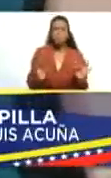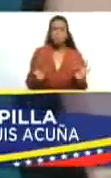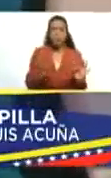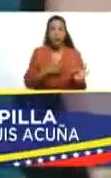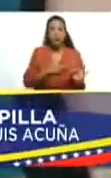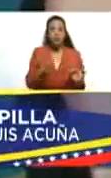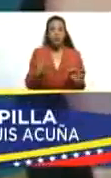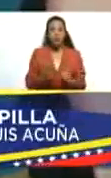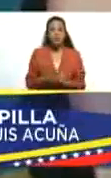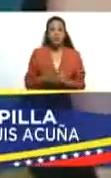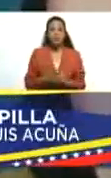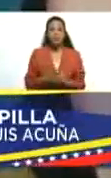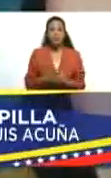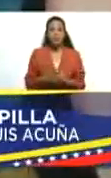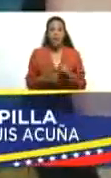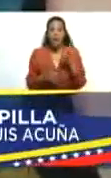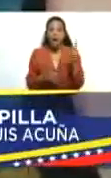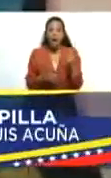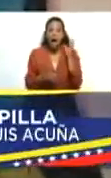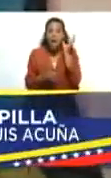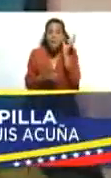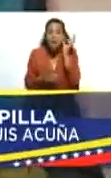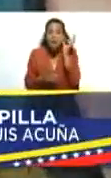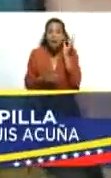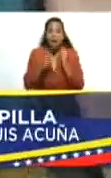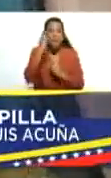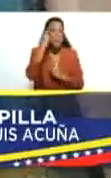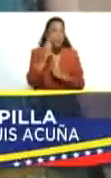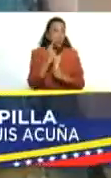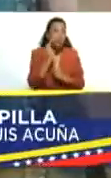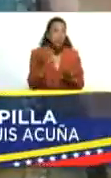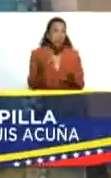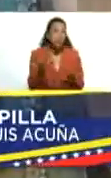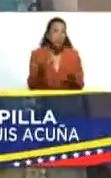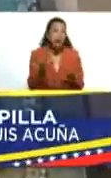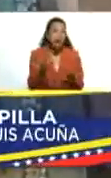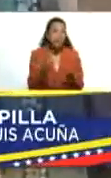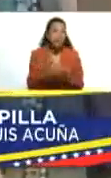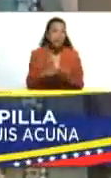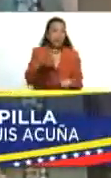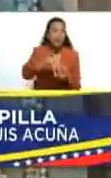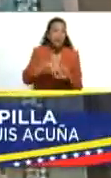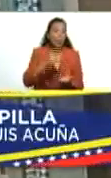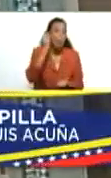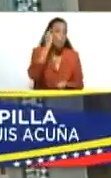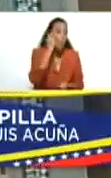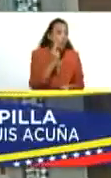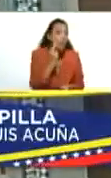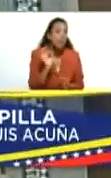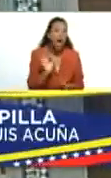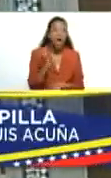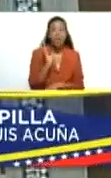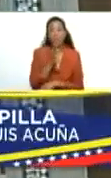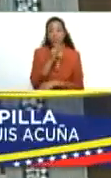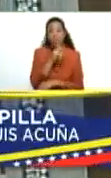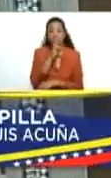Victoria venía del estado Bolívar, allá de Guayana, donde todavía es diputada.